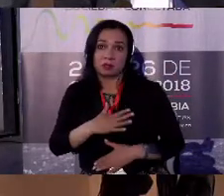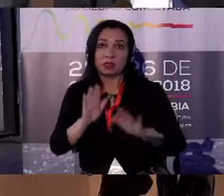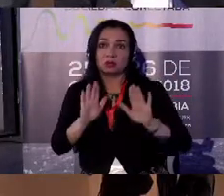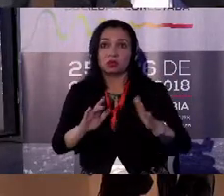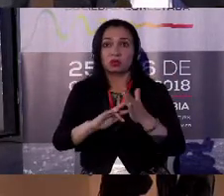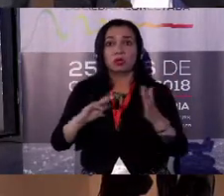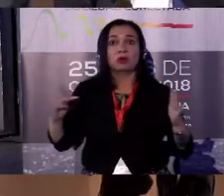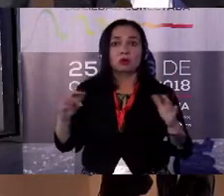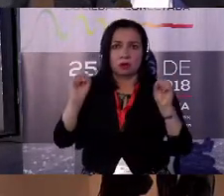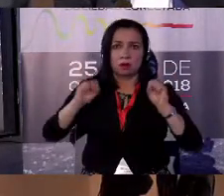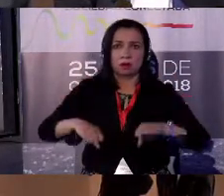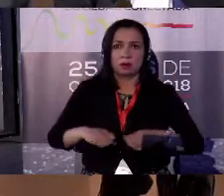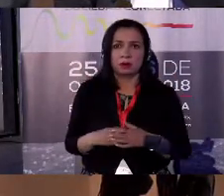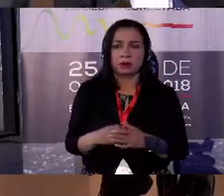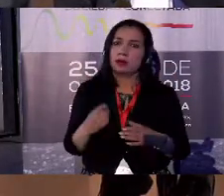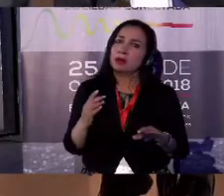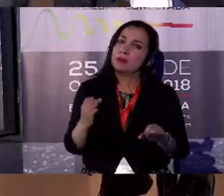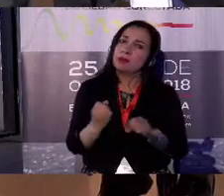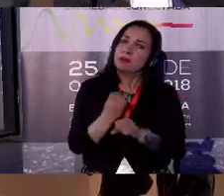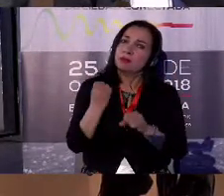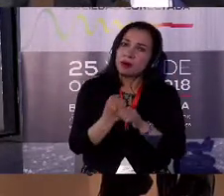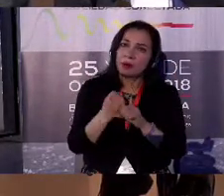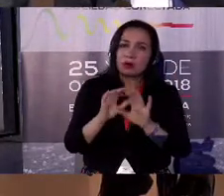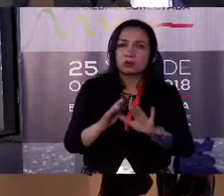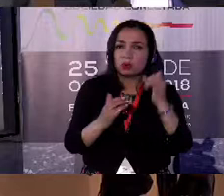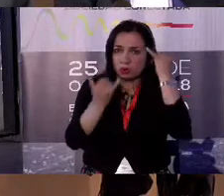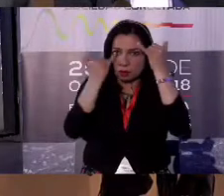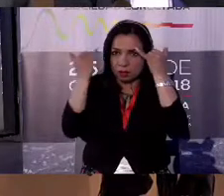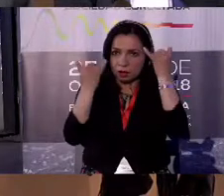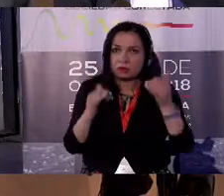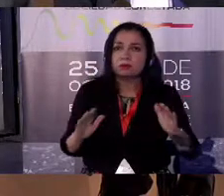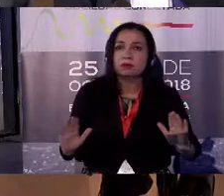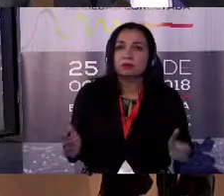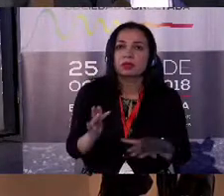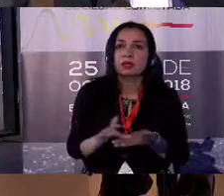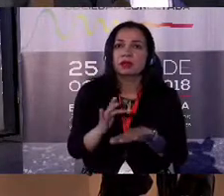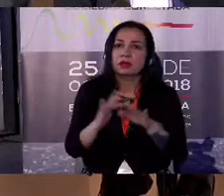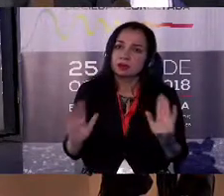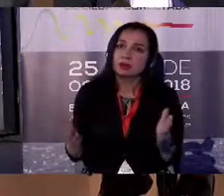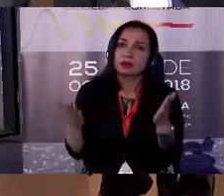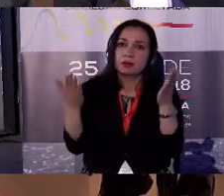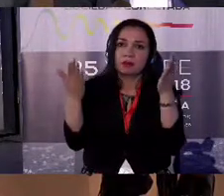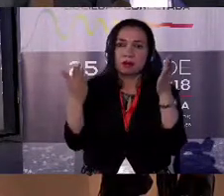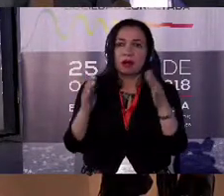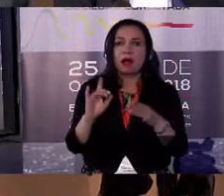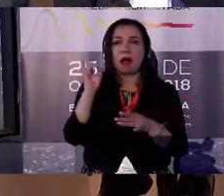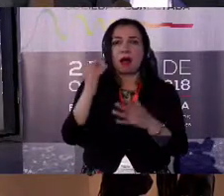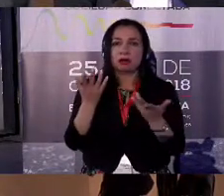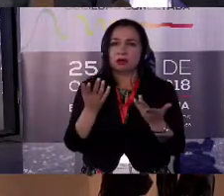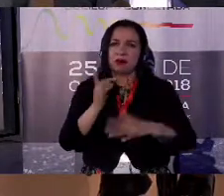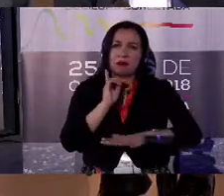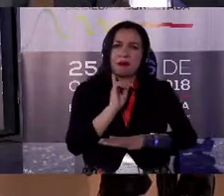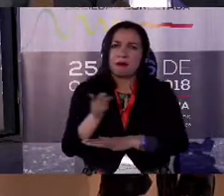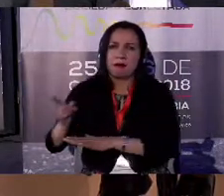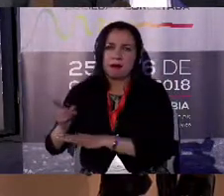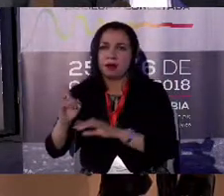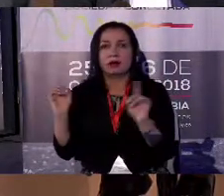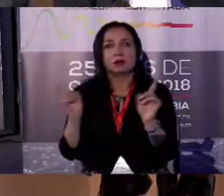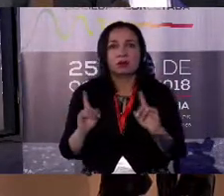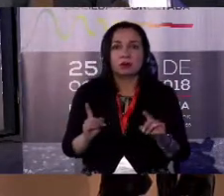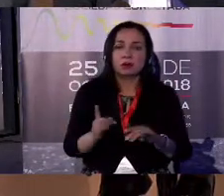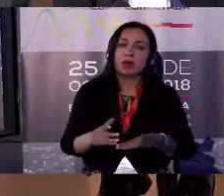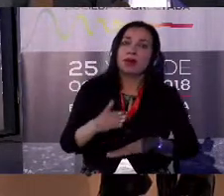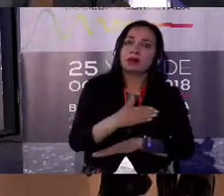tecnologías. Y trabajar mucho en base a incentivos y menos con el garrote. Es decir, primero trabajar más con la